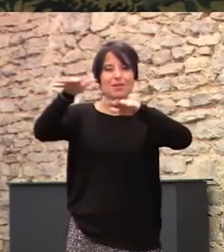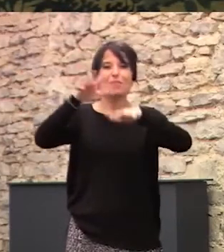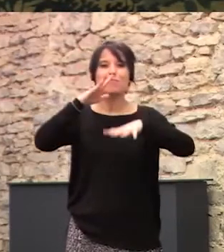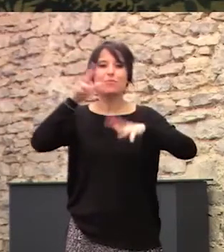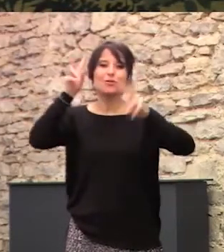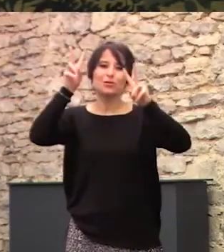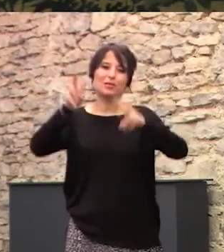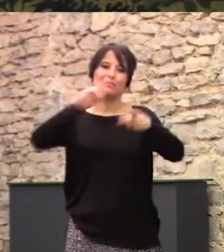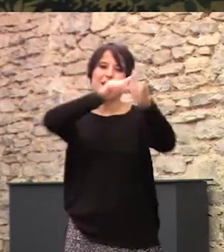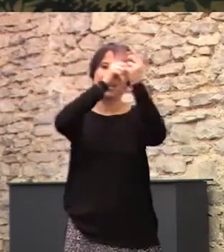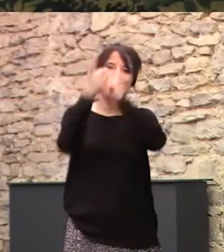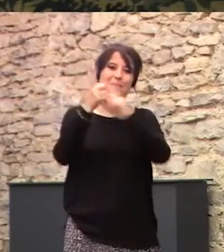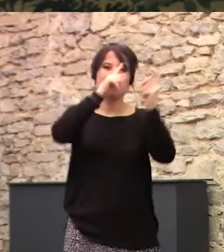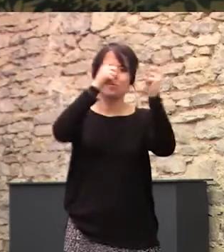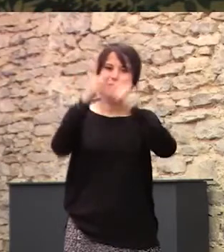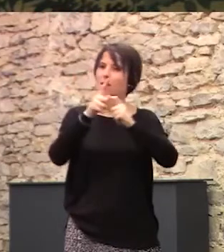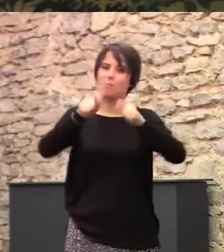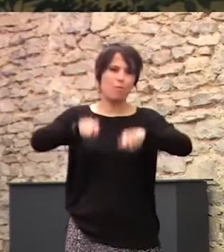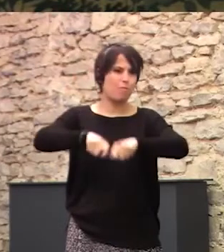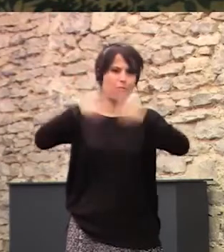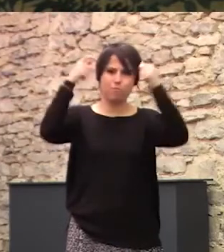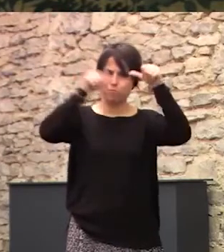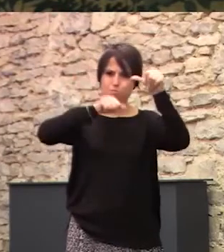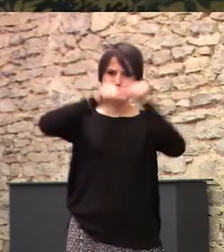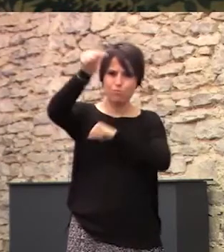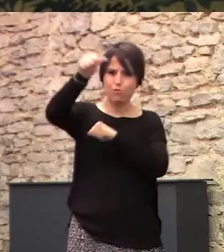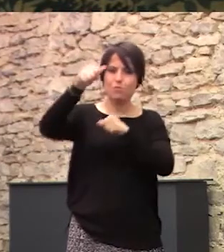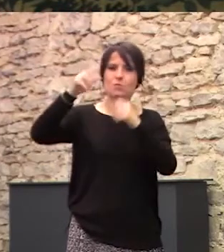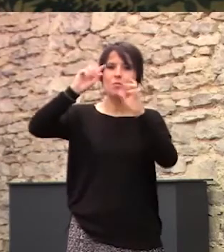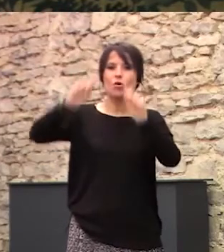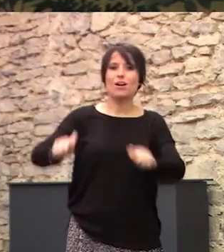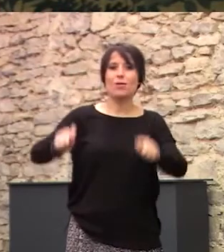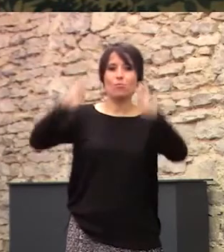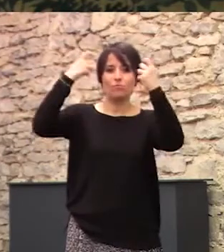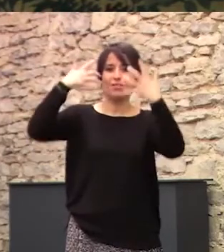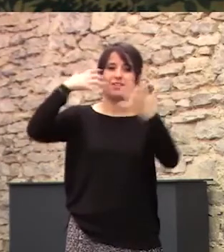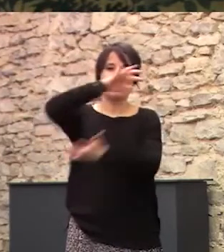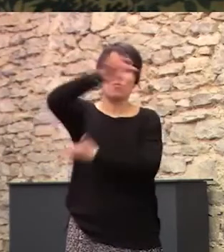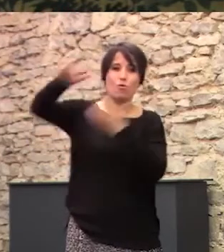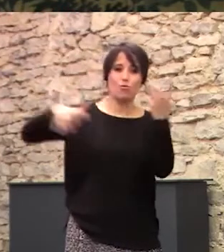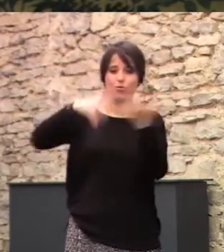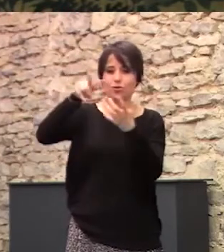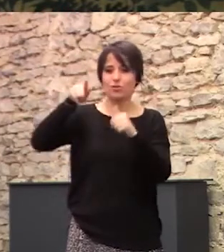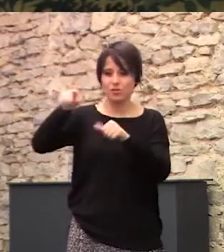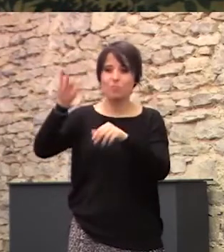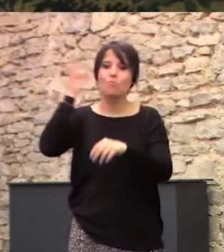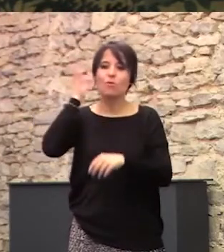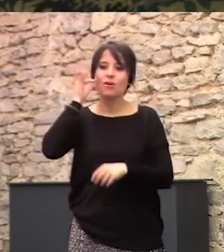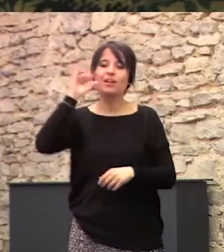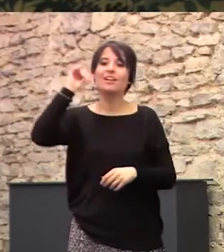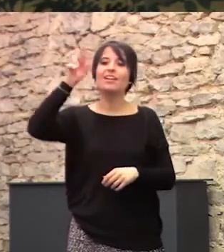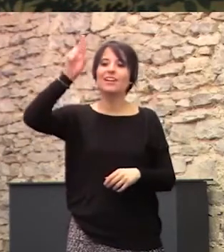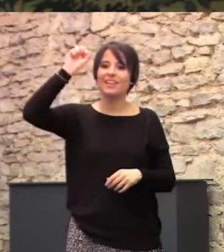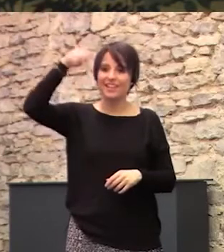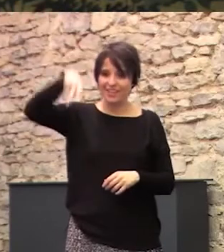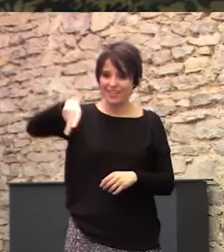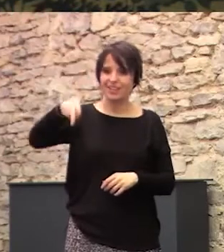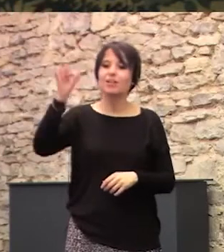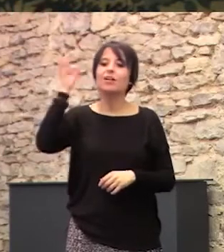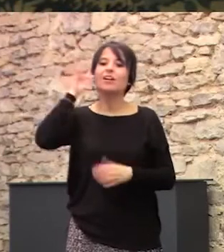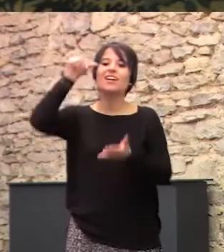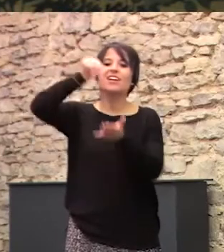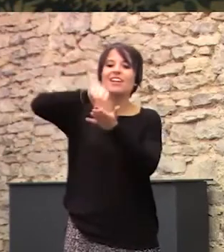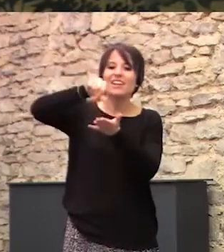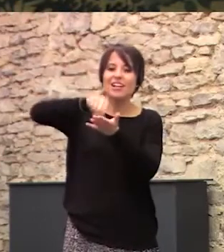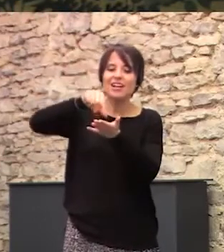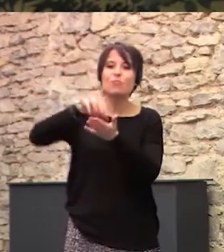todos los cambios que ha habido en Irán después de la revolución iraní. Son mujeres que apoyaron la revolución para derrocar al